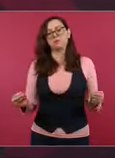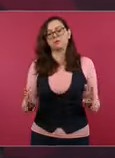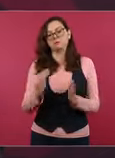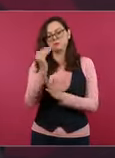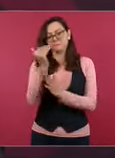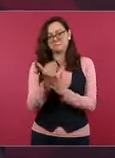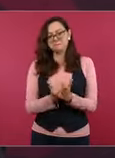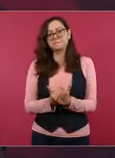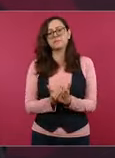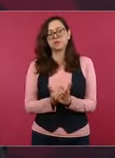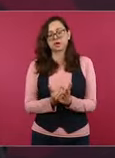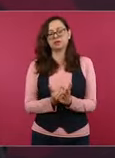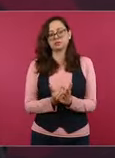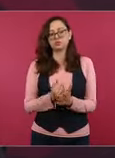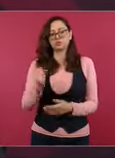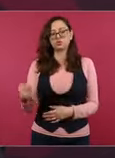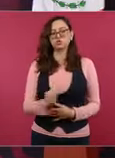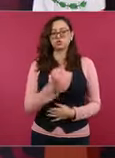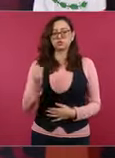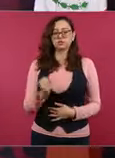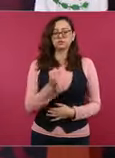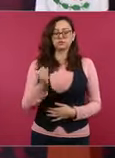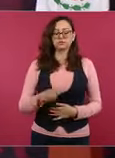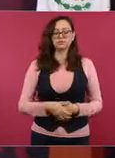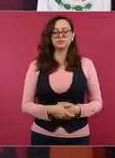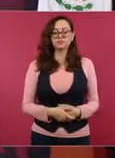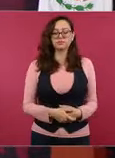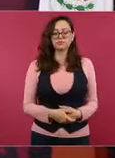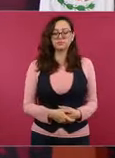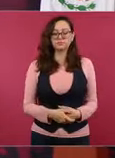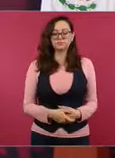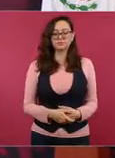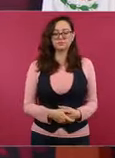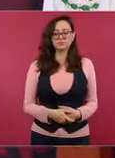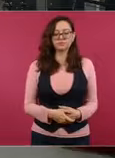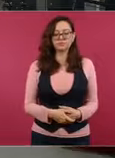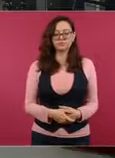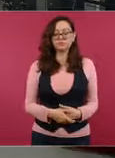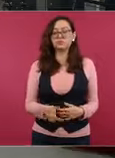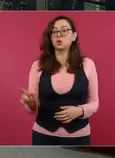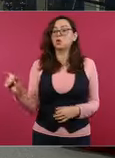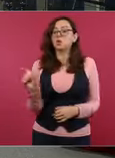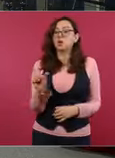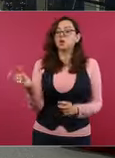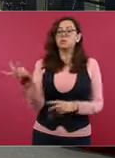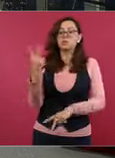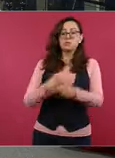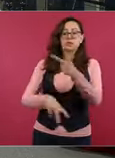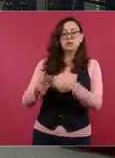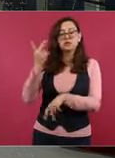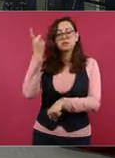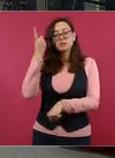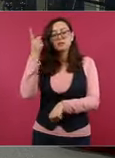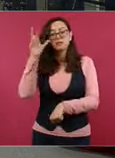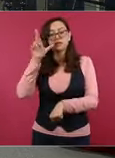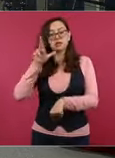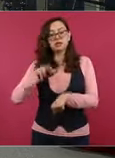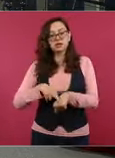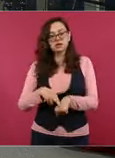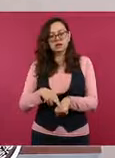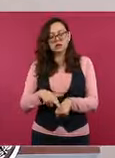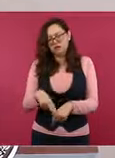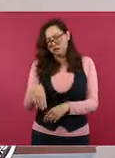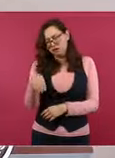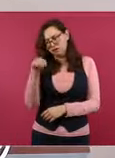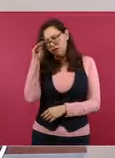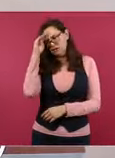la Ciudad de México. Y bueno, ¿nos podría decir cuándo vendría, presidente? Pues quedamos